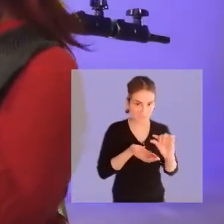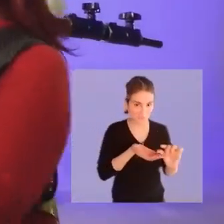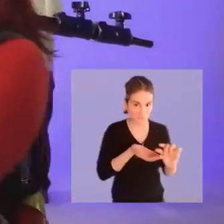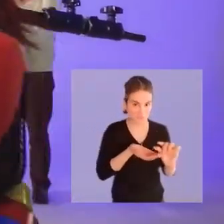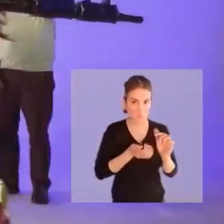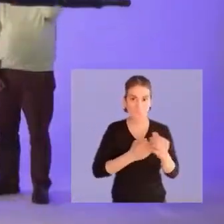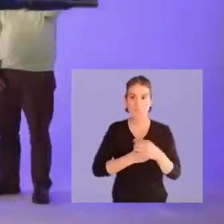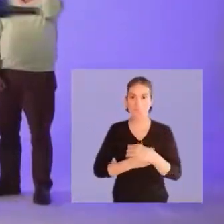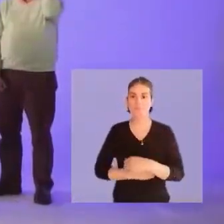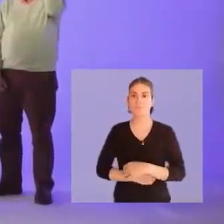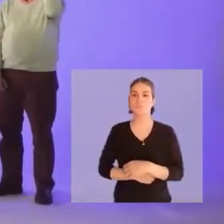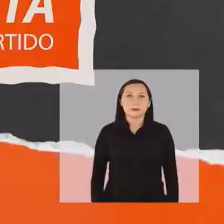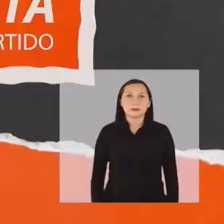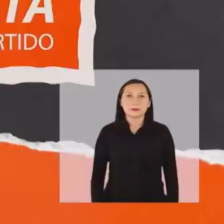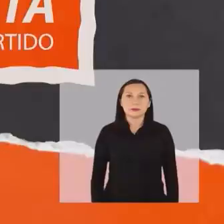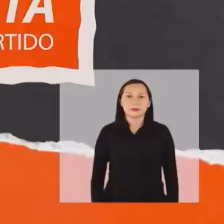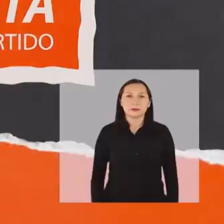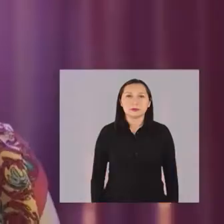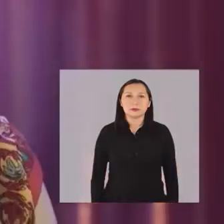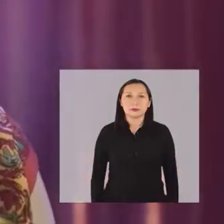vamos a repartir.